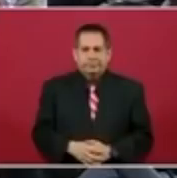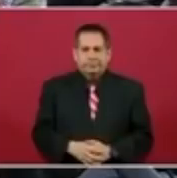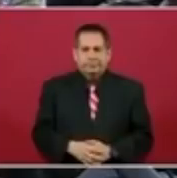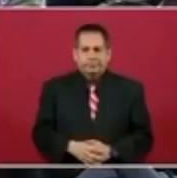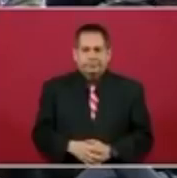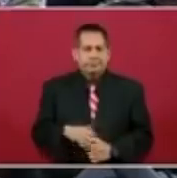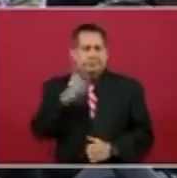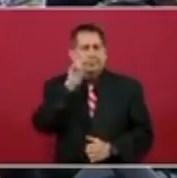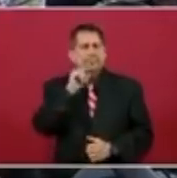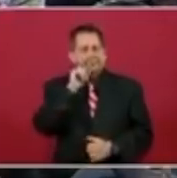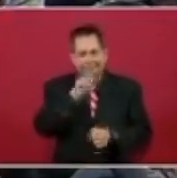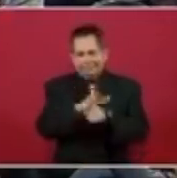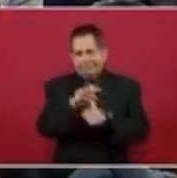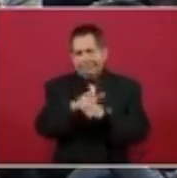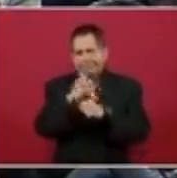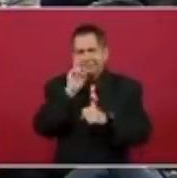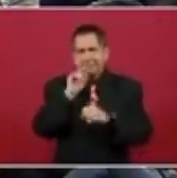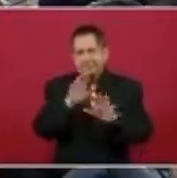Mañana.